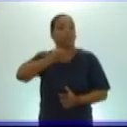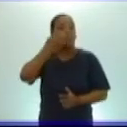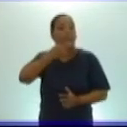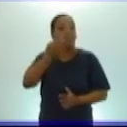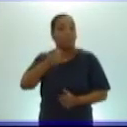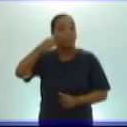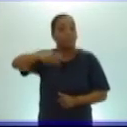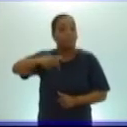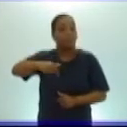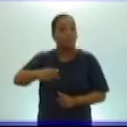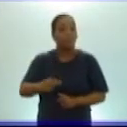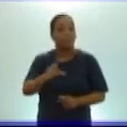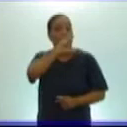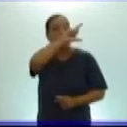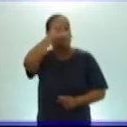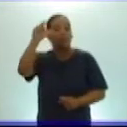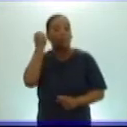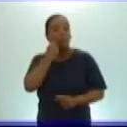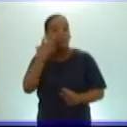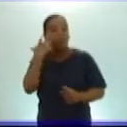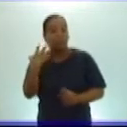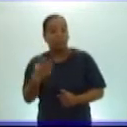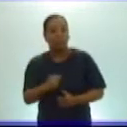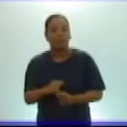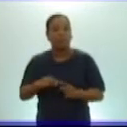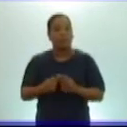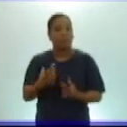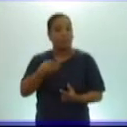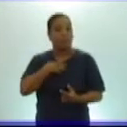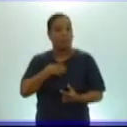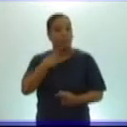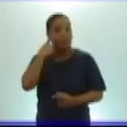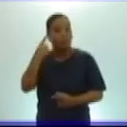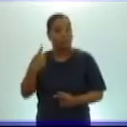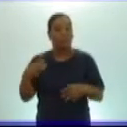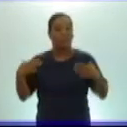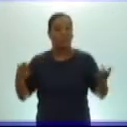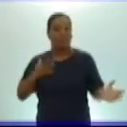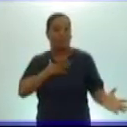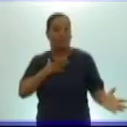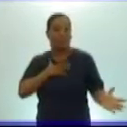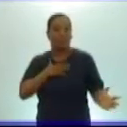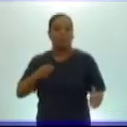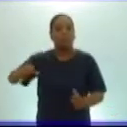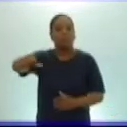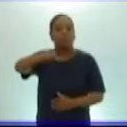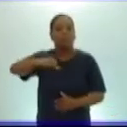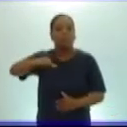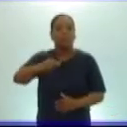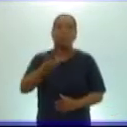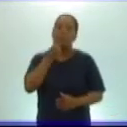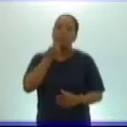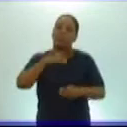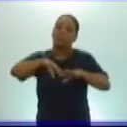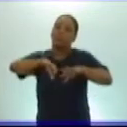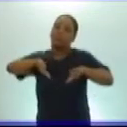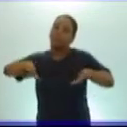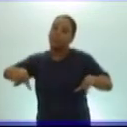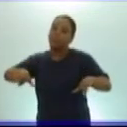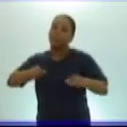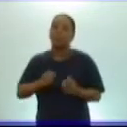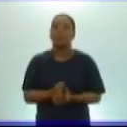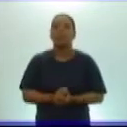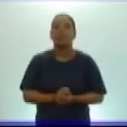uno de los aspectos más importantes, porque tenemos que conocer qué propiedades tienen los componentes para poder seleccionar la operación